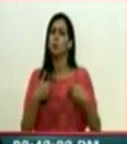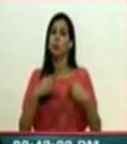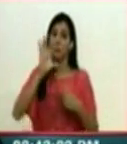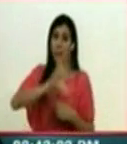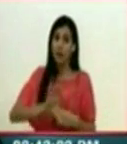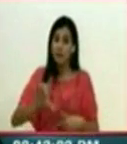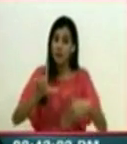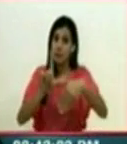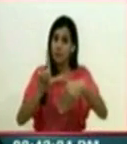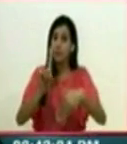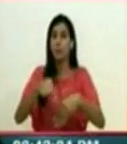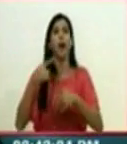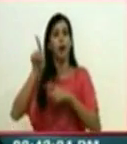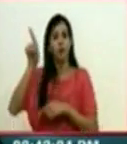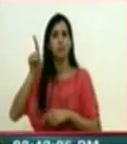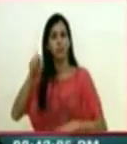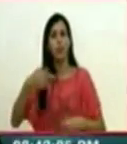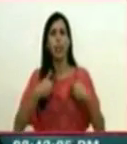países nuestroamericanos.